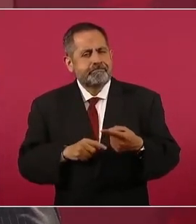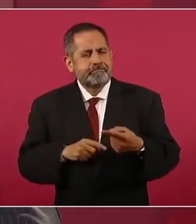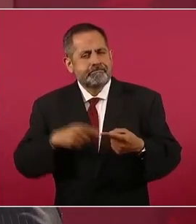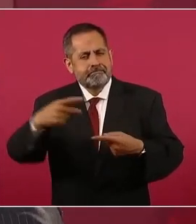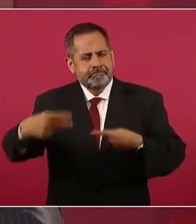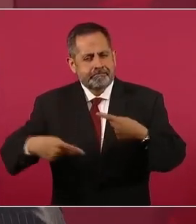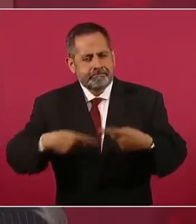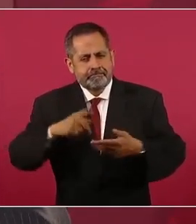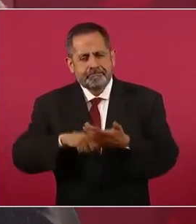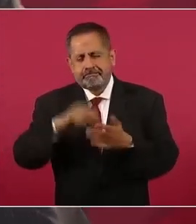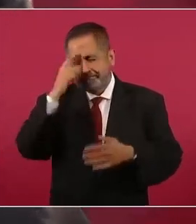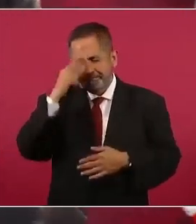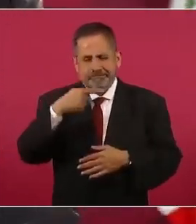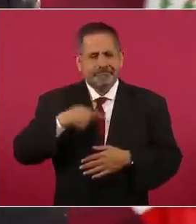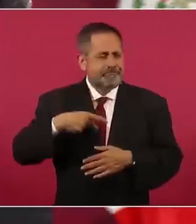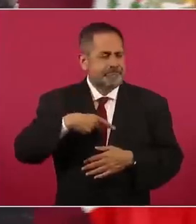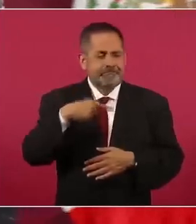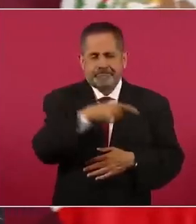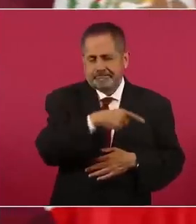una gente que era